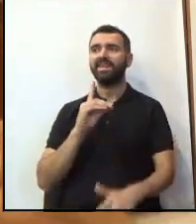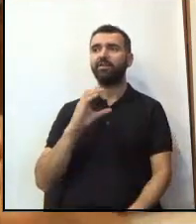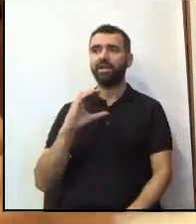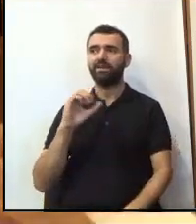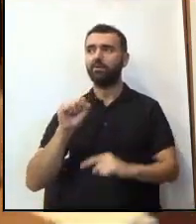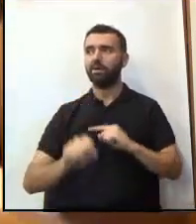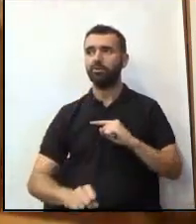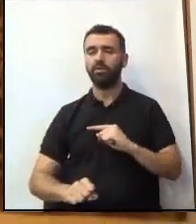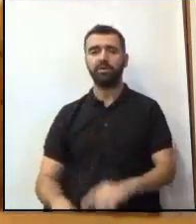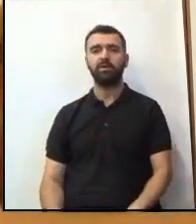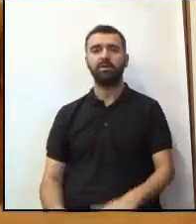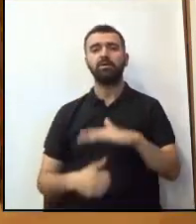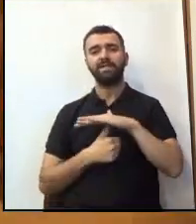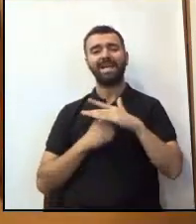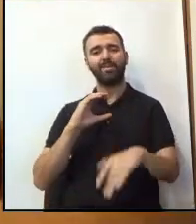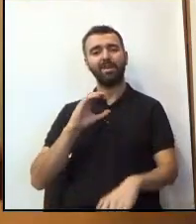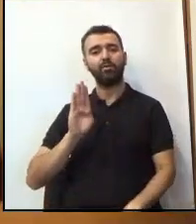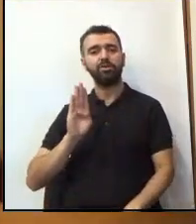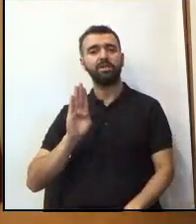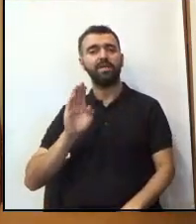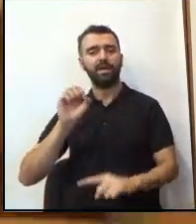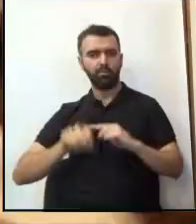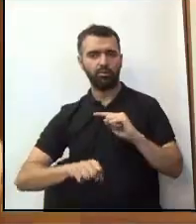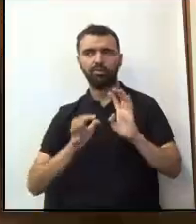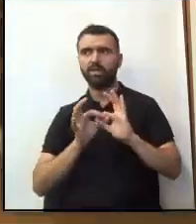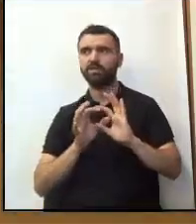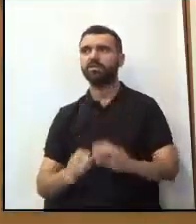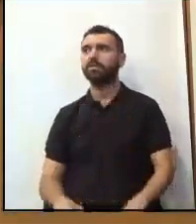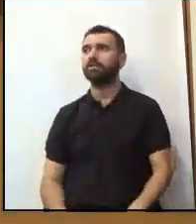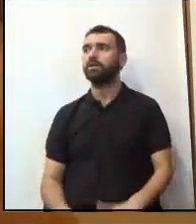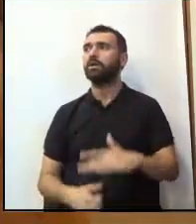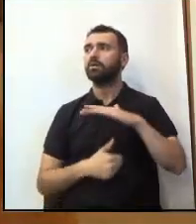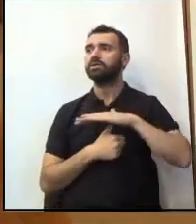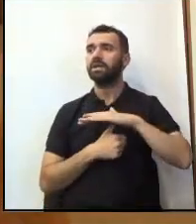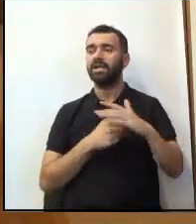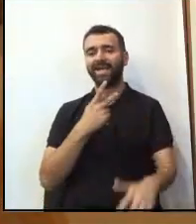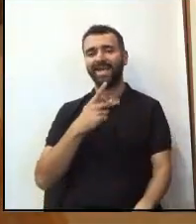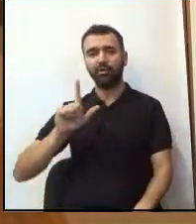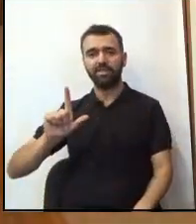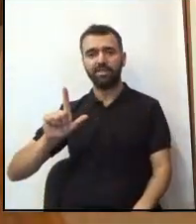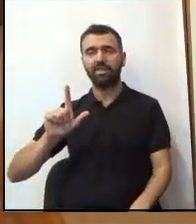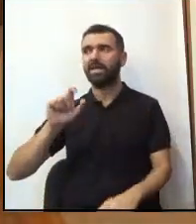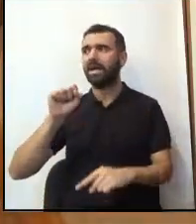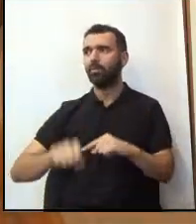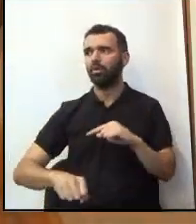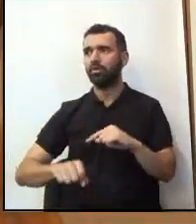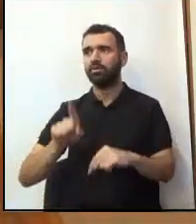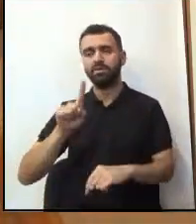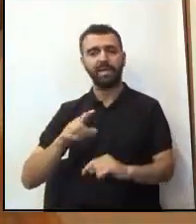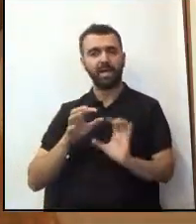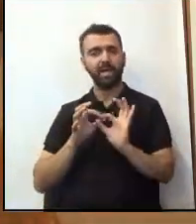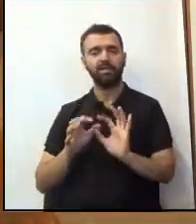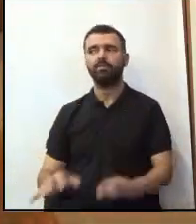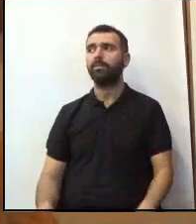Carballo. Apruebo, gracias. Concejal Brodsky. Apruebo. Concejala Lorenzini. Apruebo, Sarita, gracias.